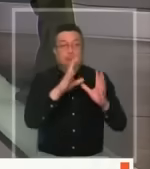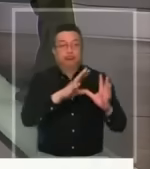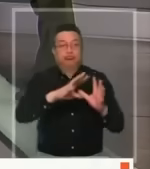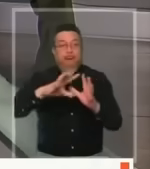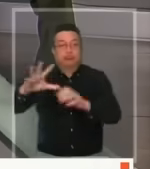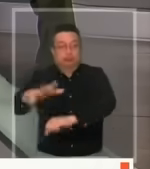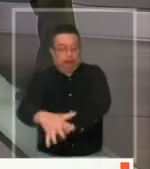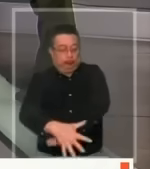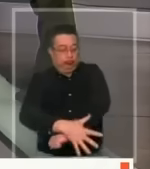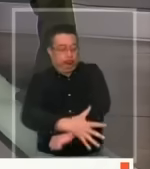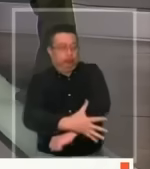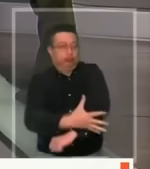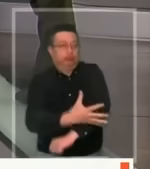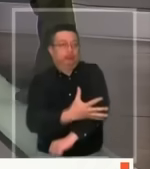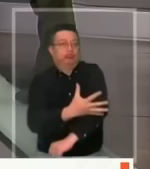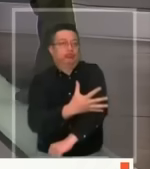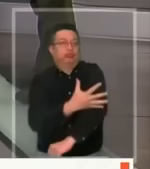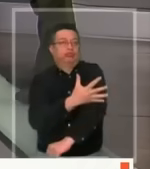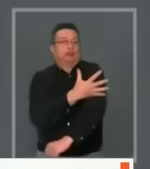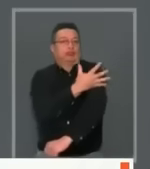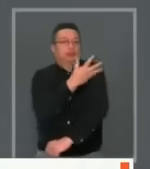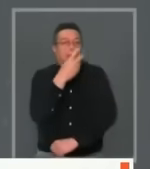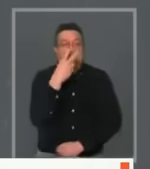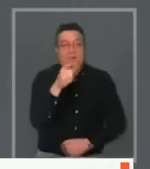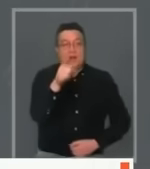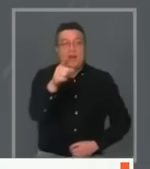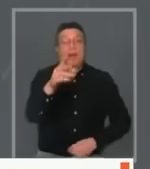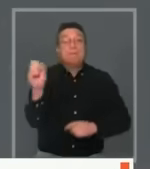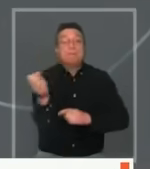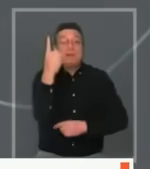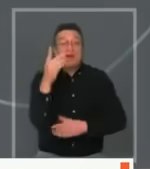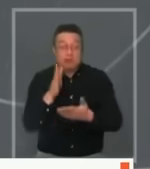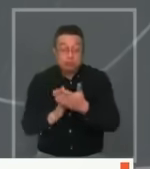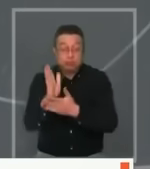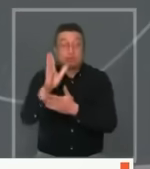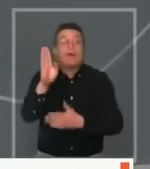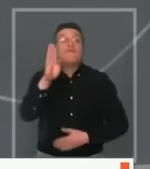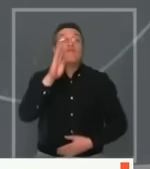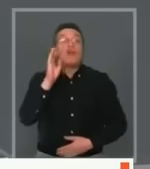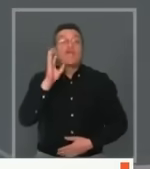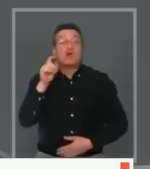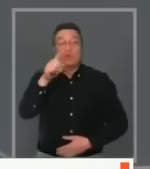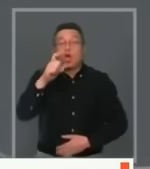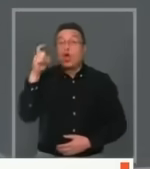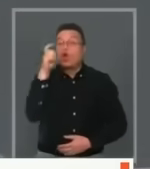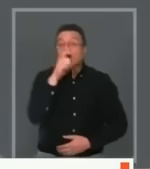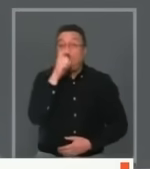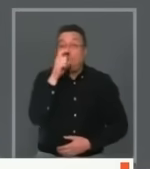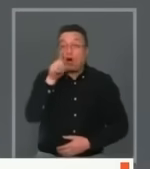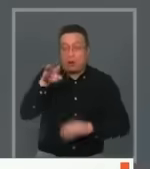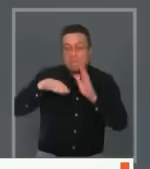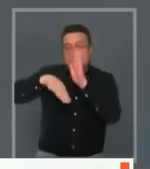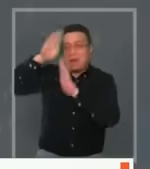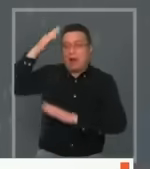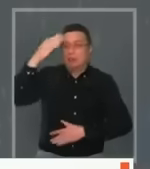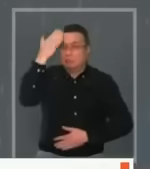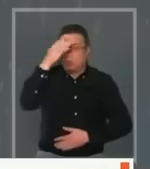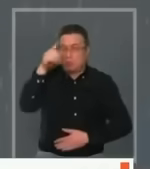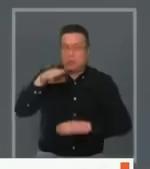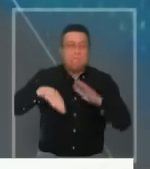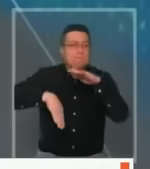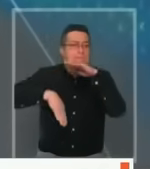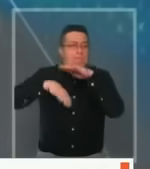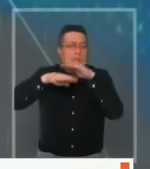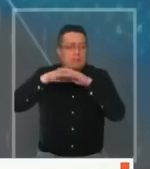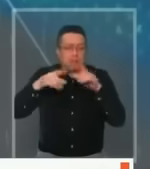comienza a avanzar principalmente primero en la región del Biobío. Estas winchas rojas son las que nos preocupan porque son las concentraciones máximas en